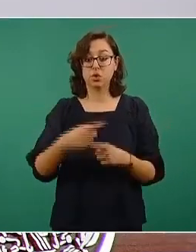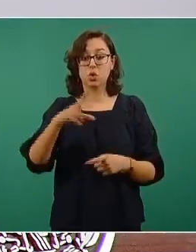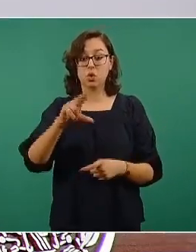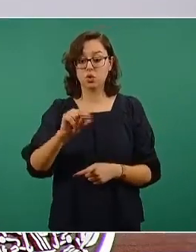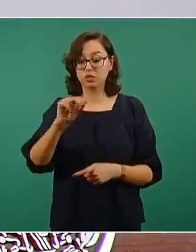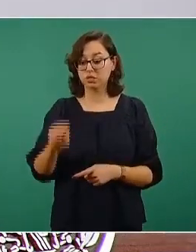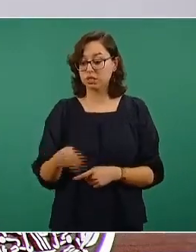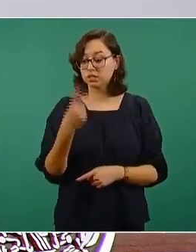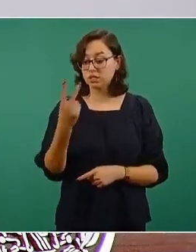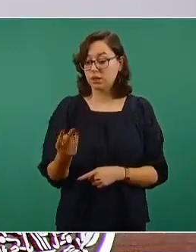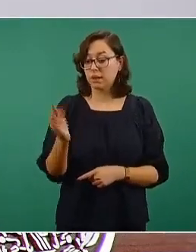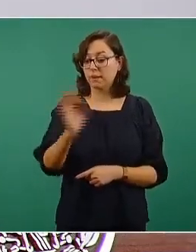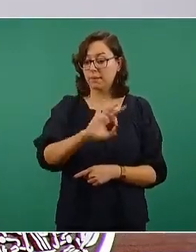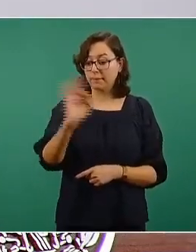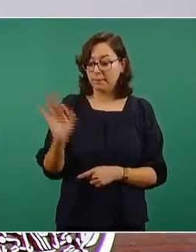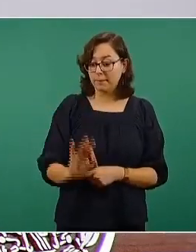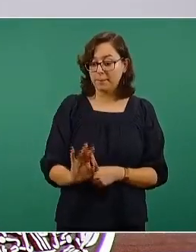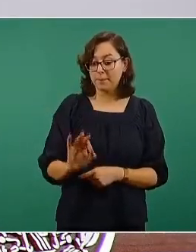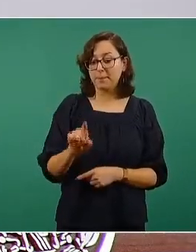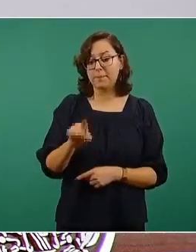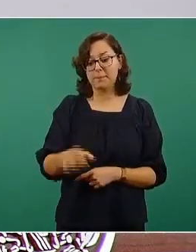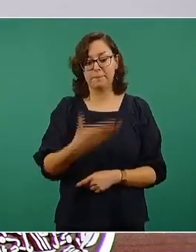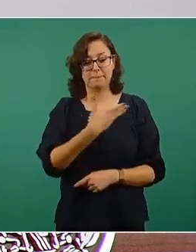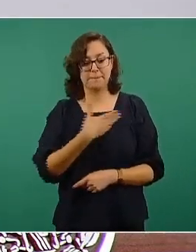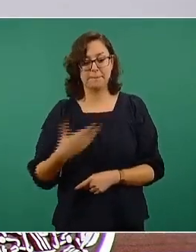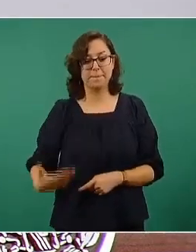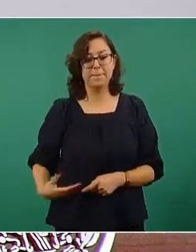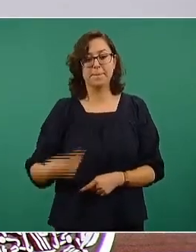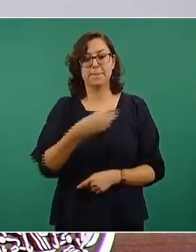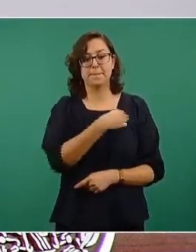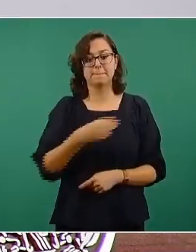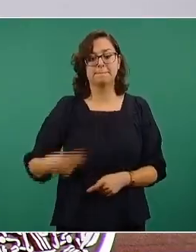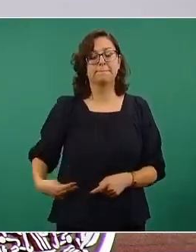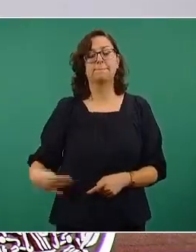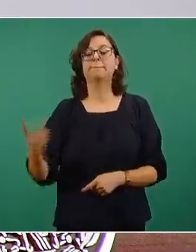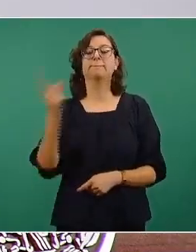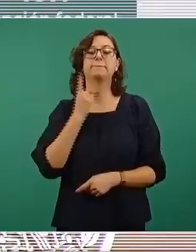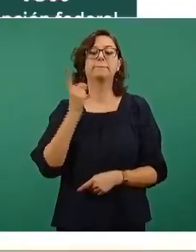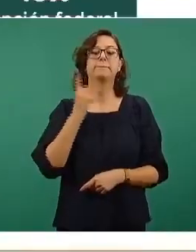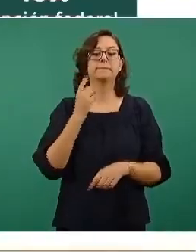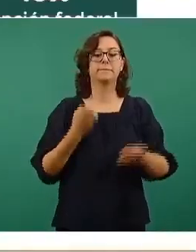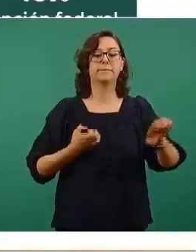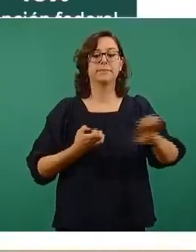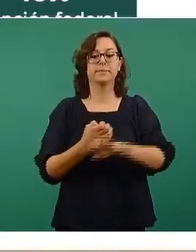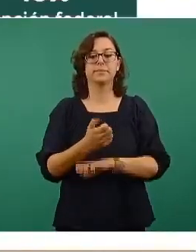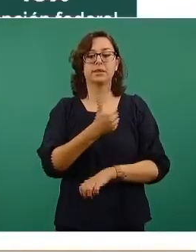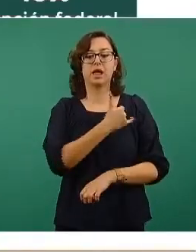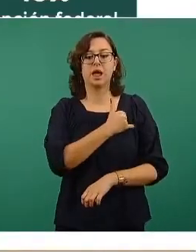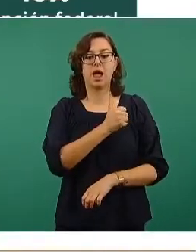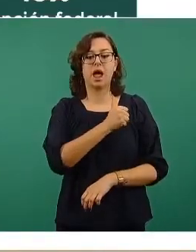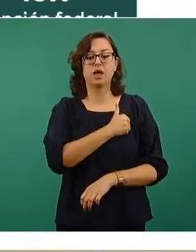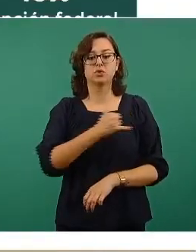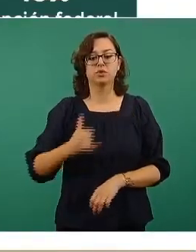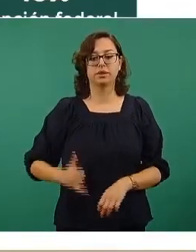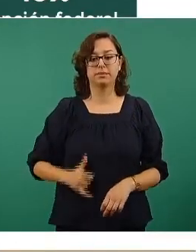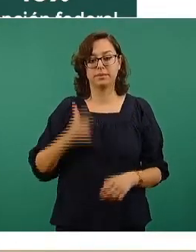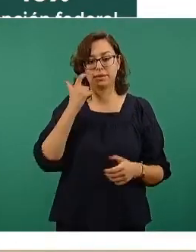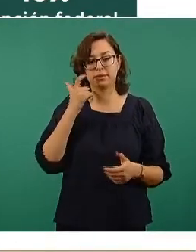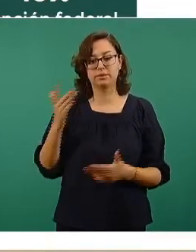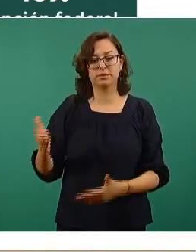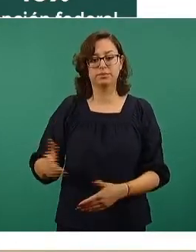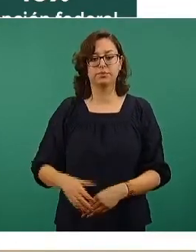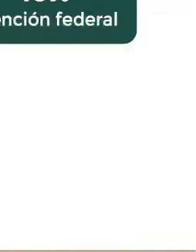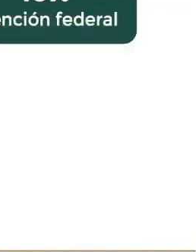son aspirantes a presidentes municipales, diputaciones locales y ayuntamientos. El 18%